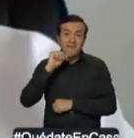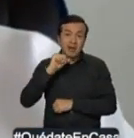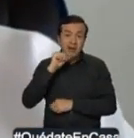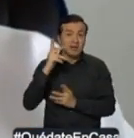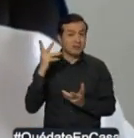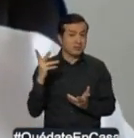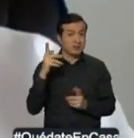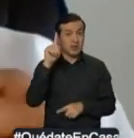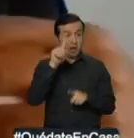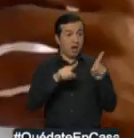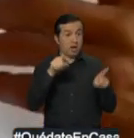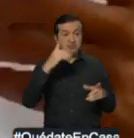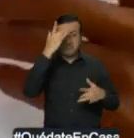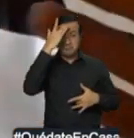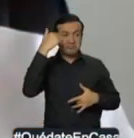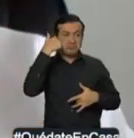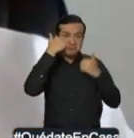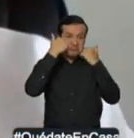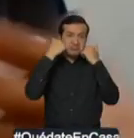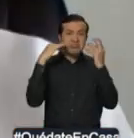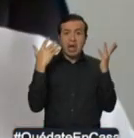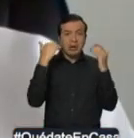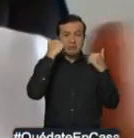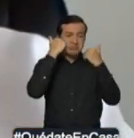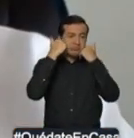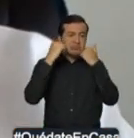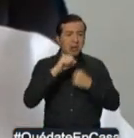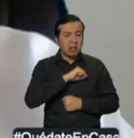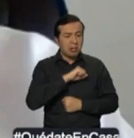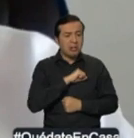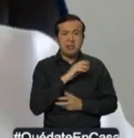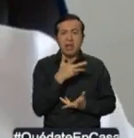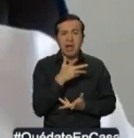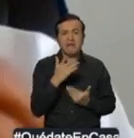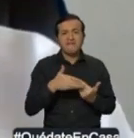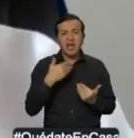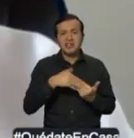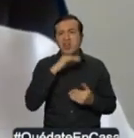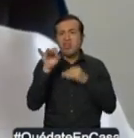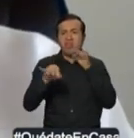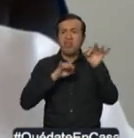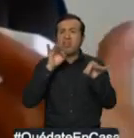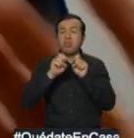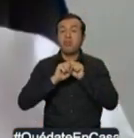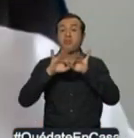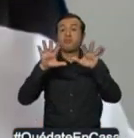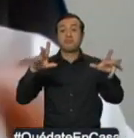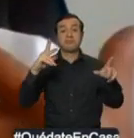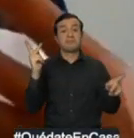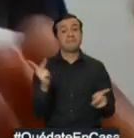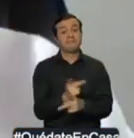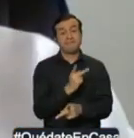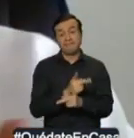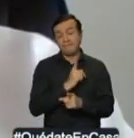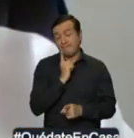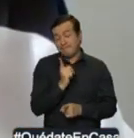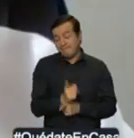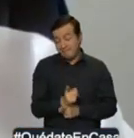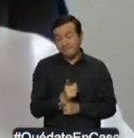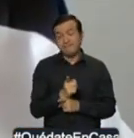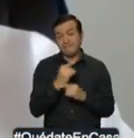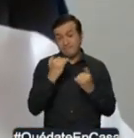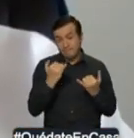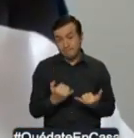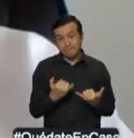portadores asintomáticos que además favorecen la diseminación del virus pero esa es la realidad eso es lo que